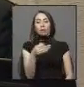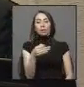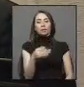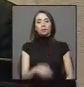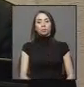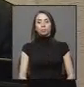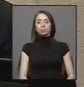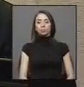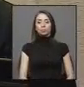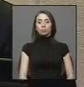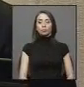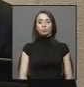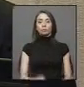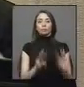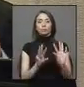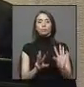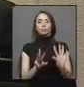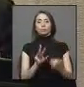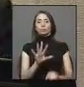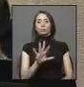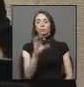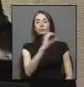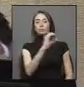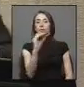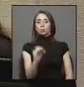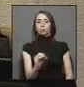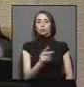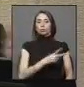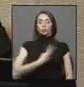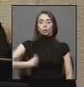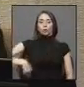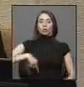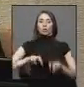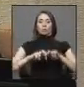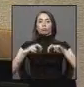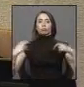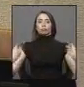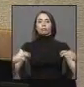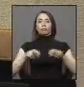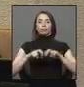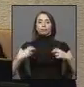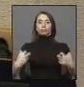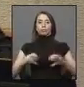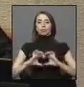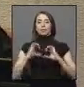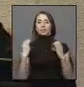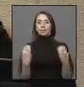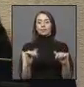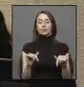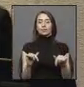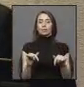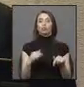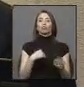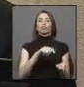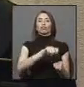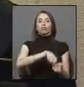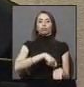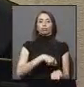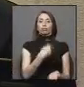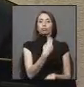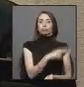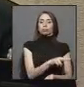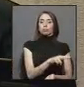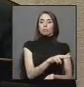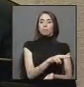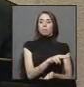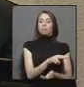bien el 95% de quienes estamos sentados en este hemiciclo pertenecemos sea a